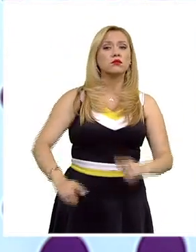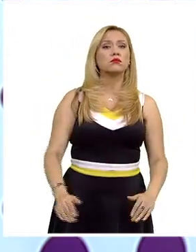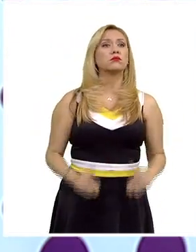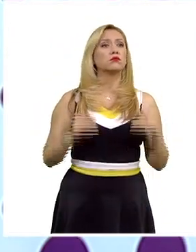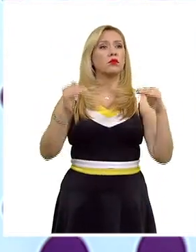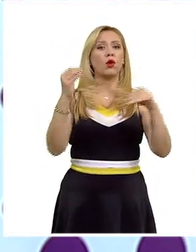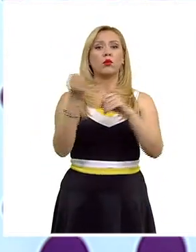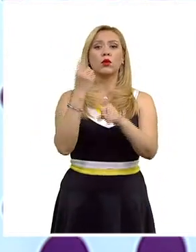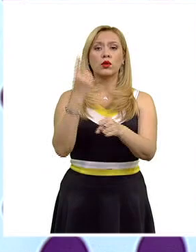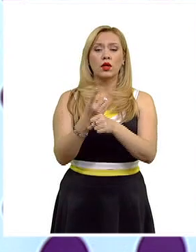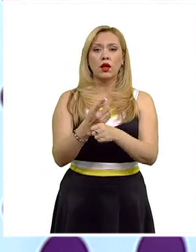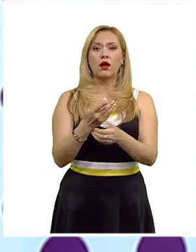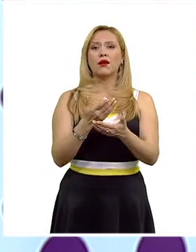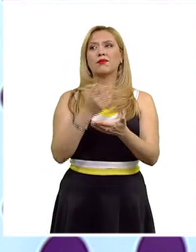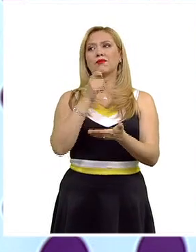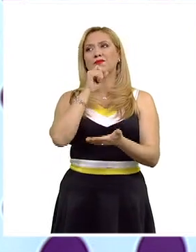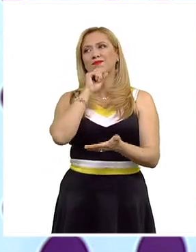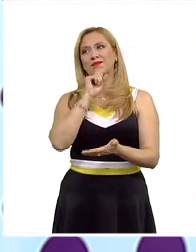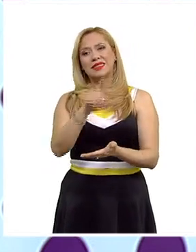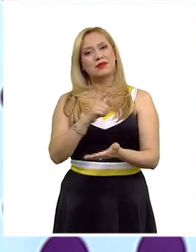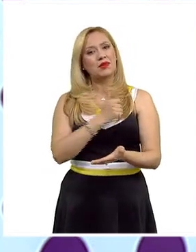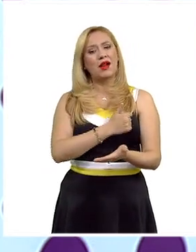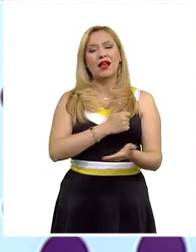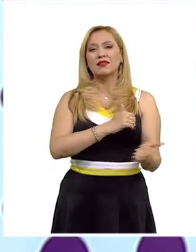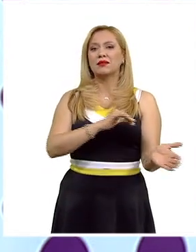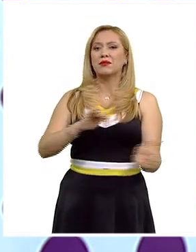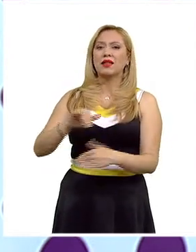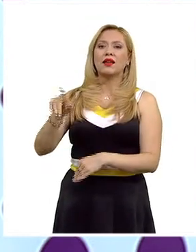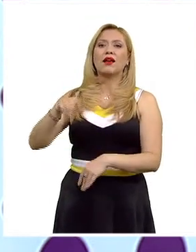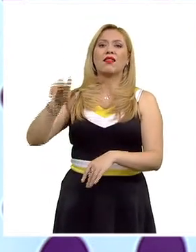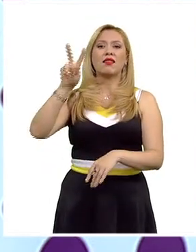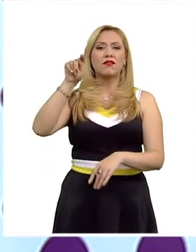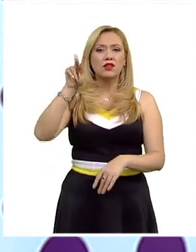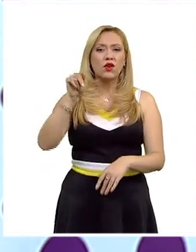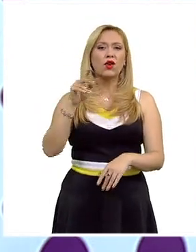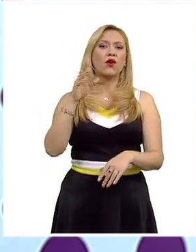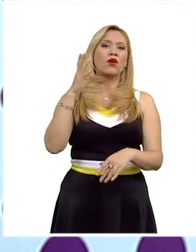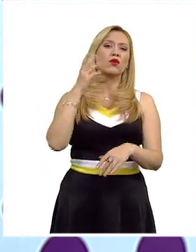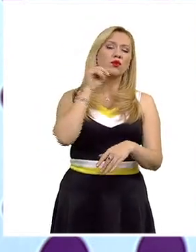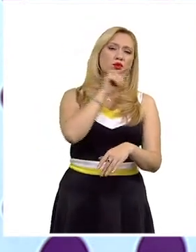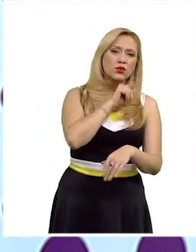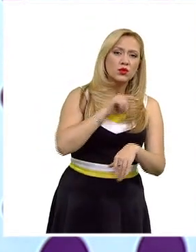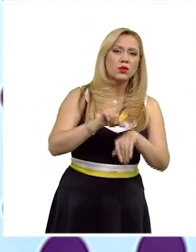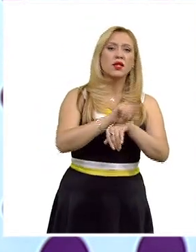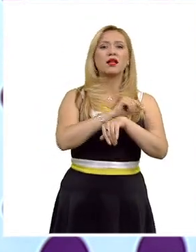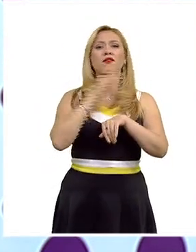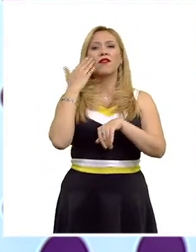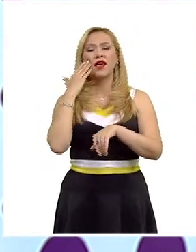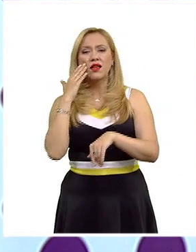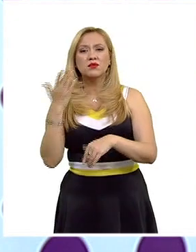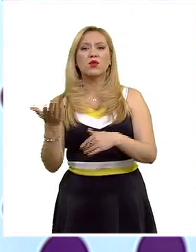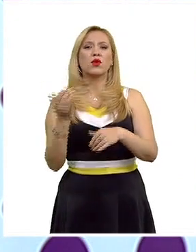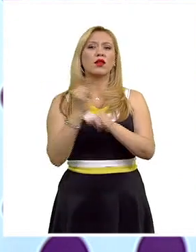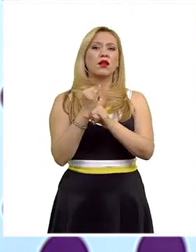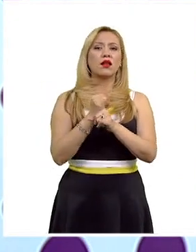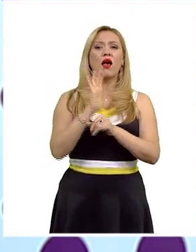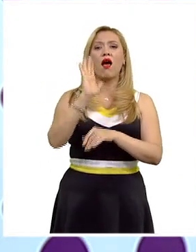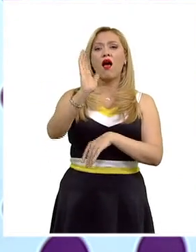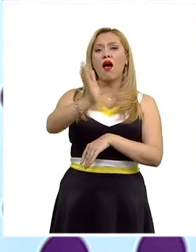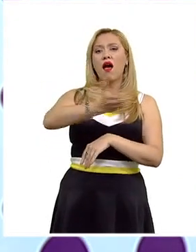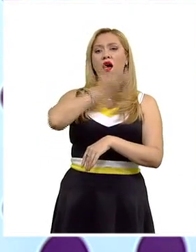de comunicación, que también con sus narrativas naturalizan la violencia contra las mujeres y llevan el acoso sexual a un ámbito